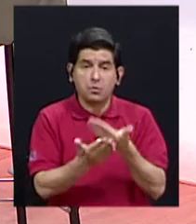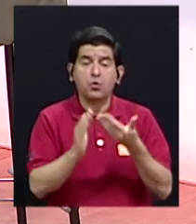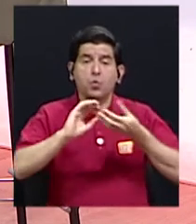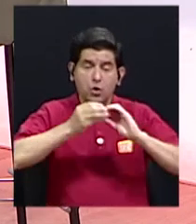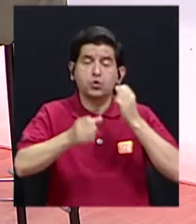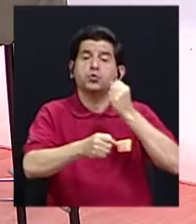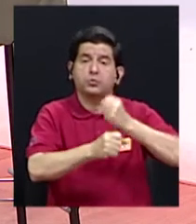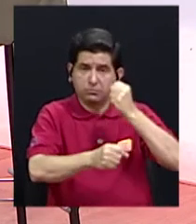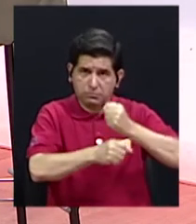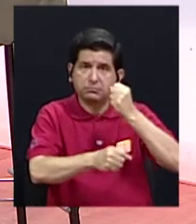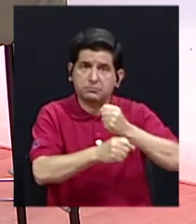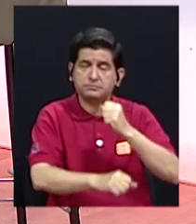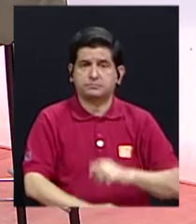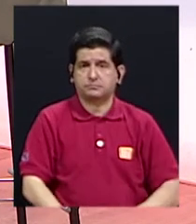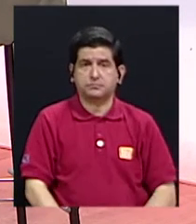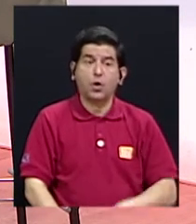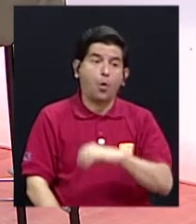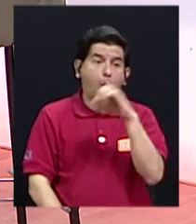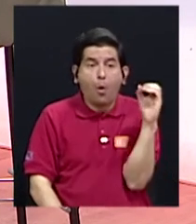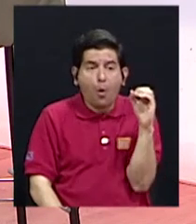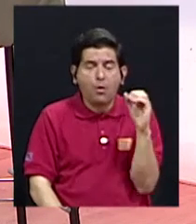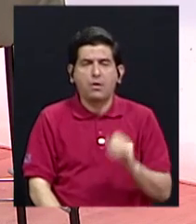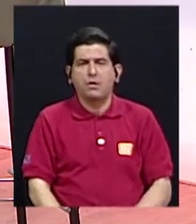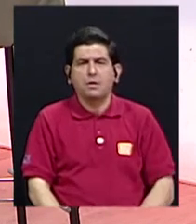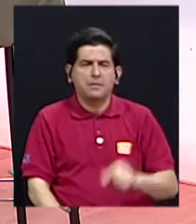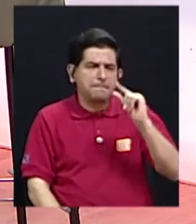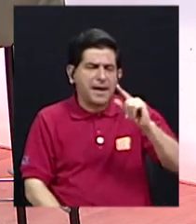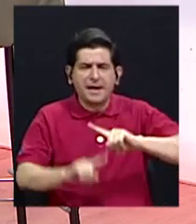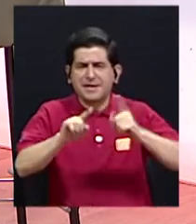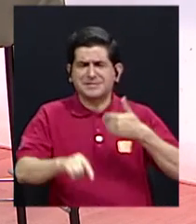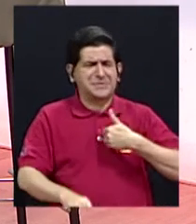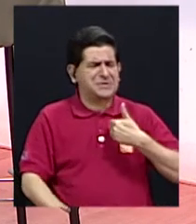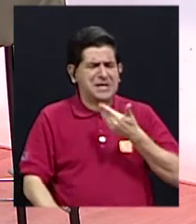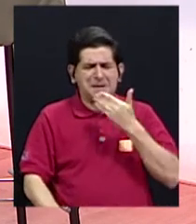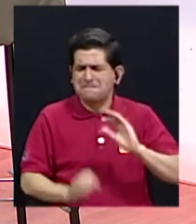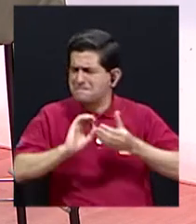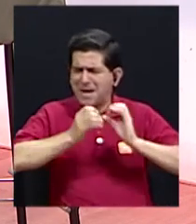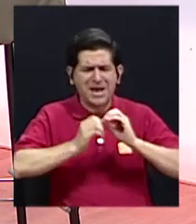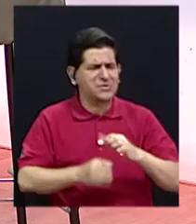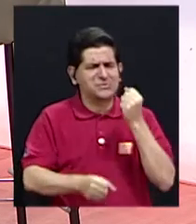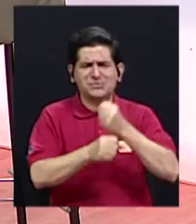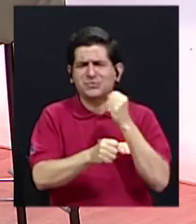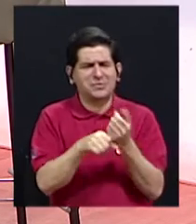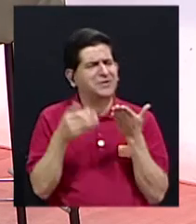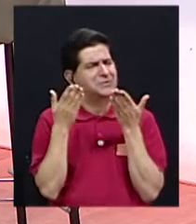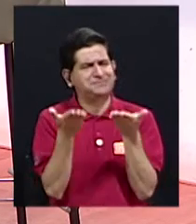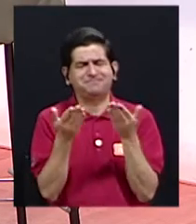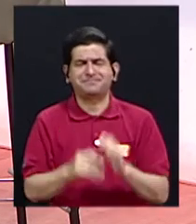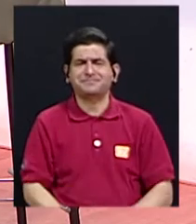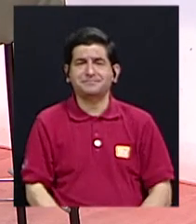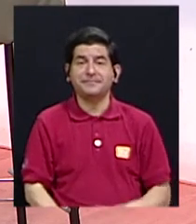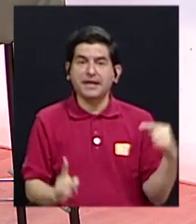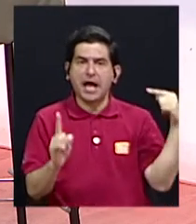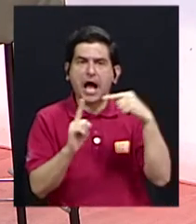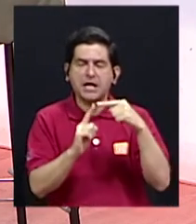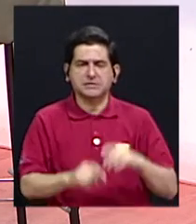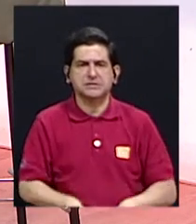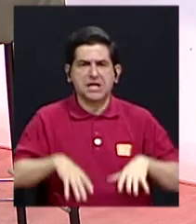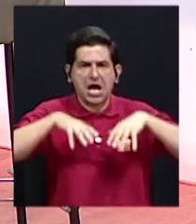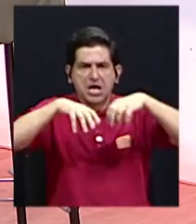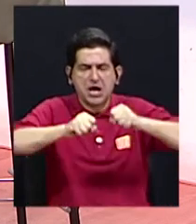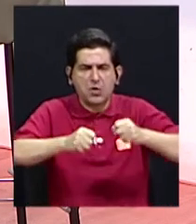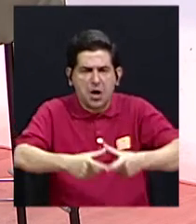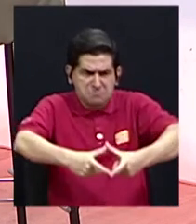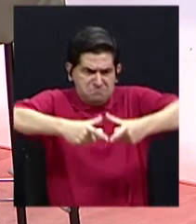indicadores laborales o unas pequeñitas que tiene muy malos indicadores laborales que entonces hasta las que son gradúan en